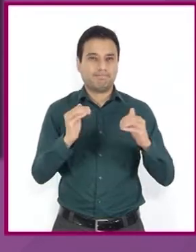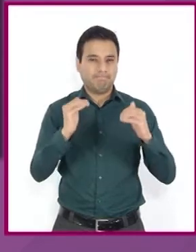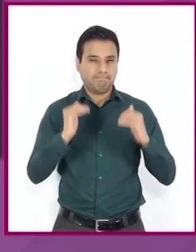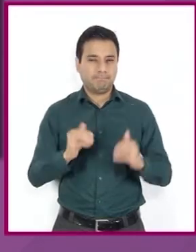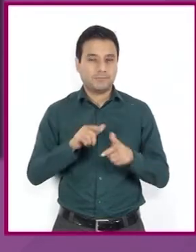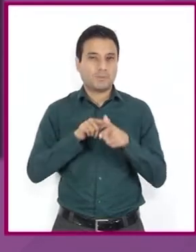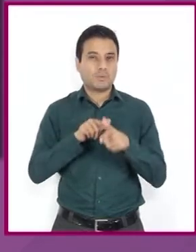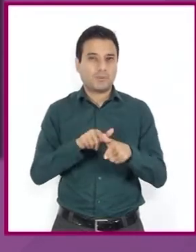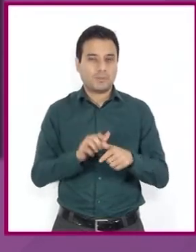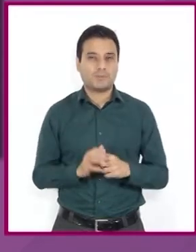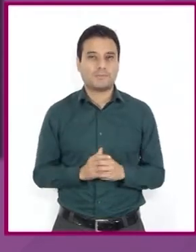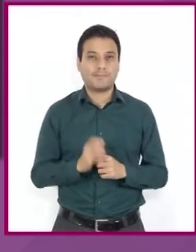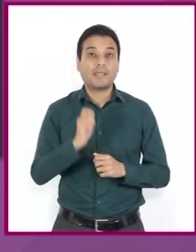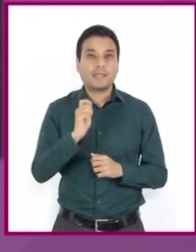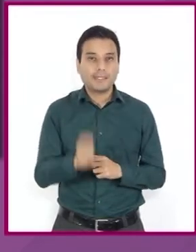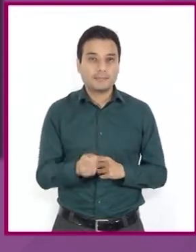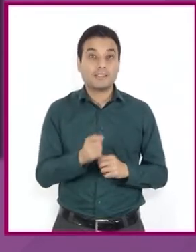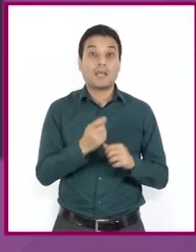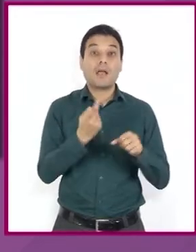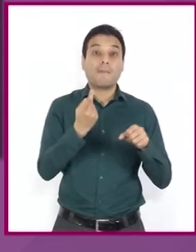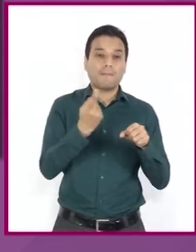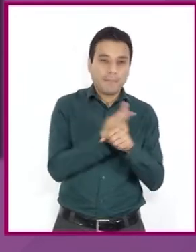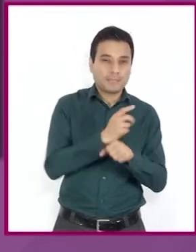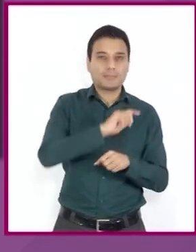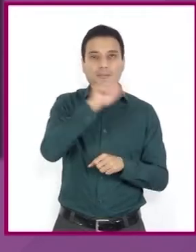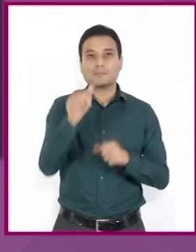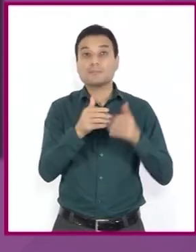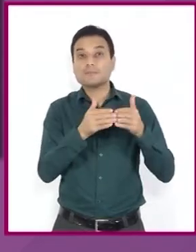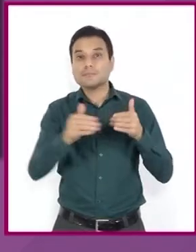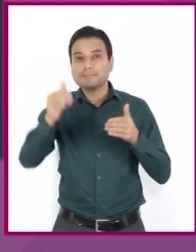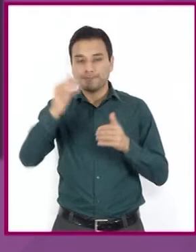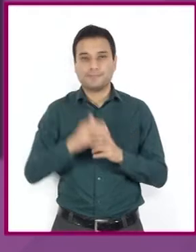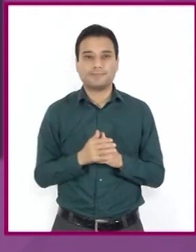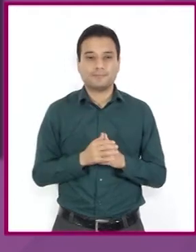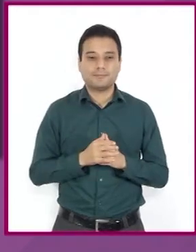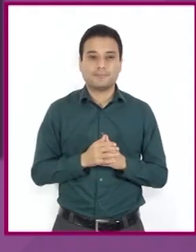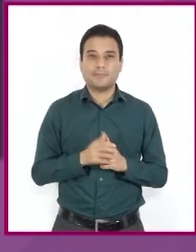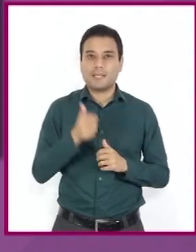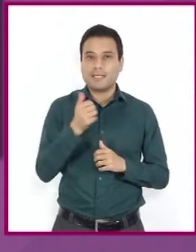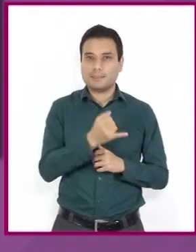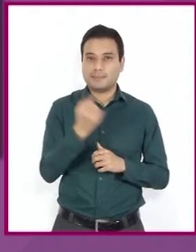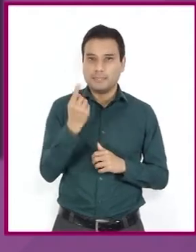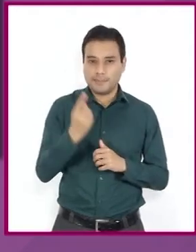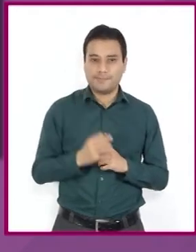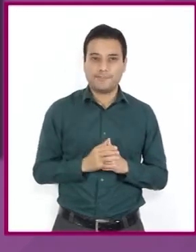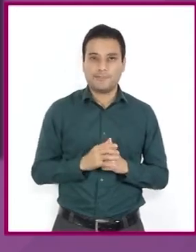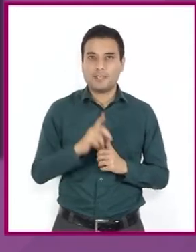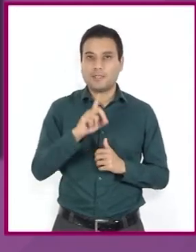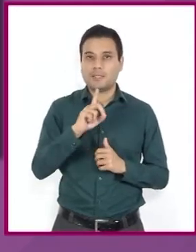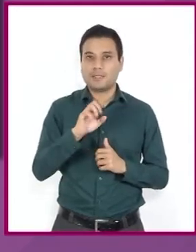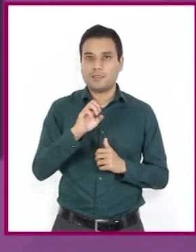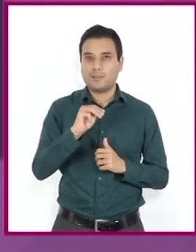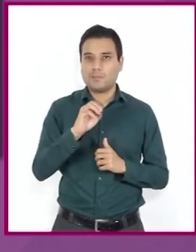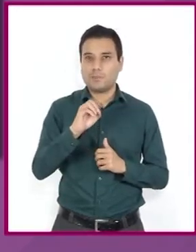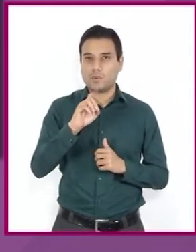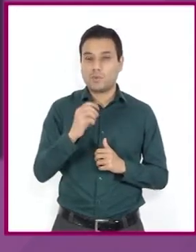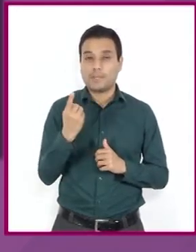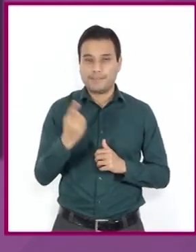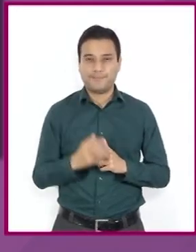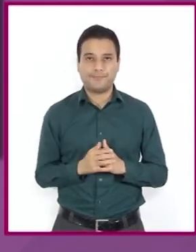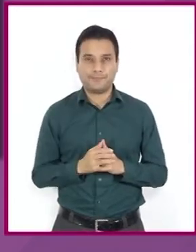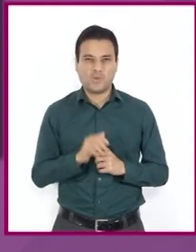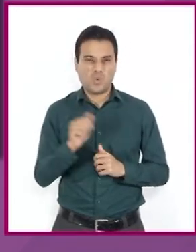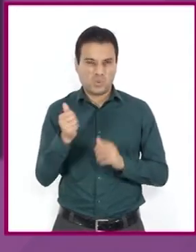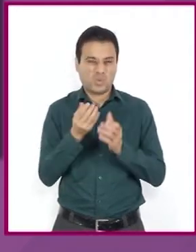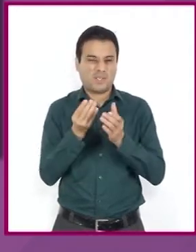Continuativos, indican consecuencia. Así que, de modo que. Otra